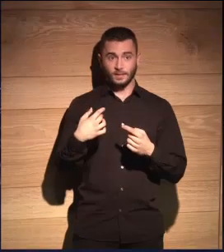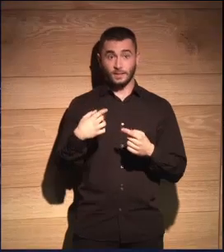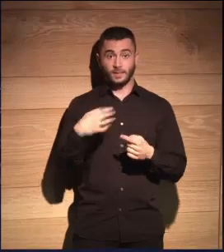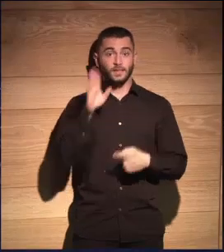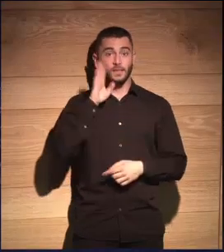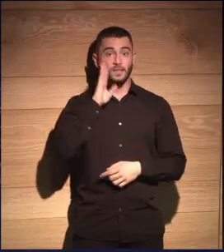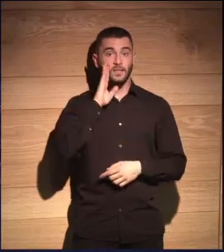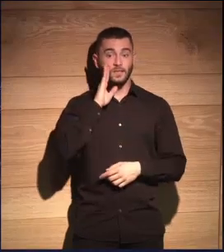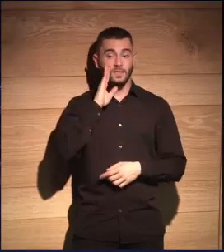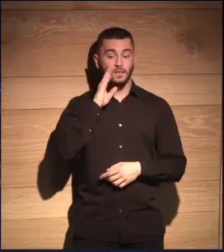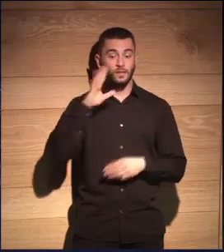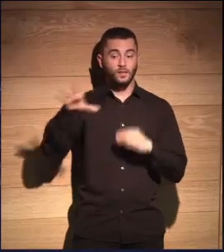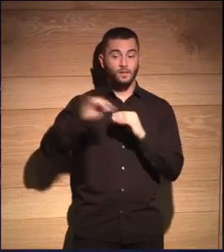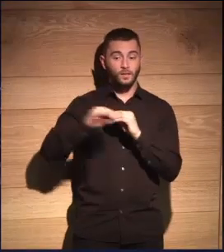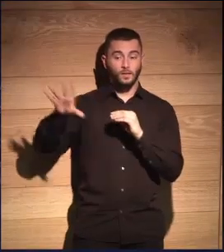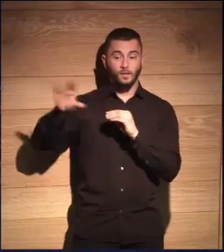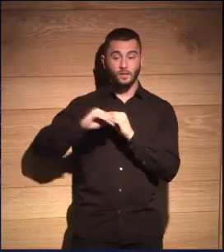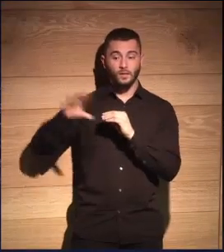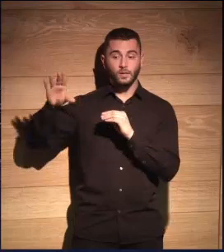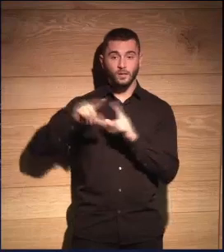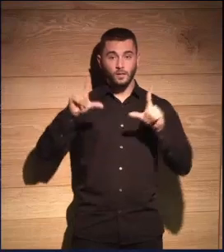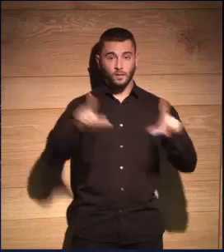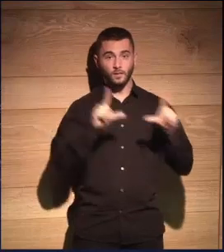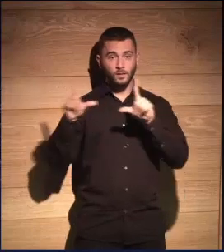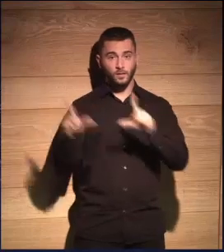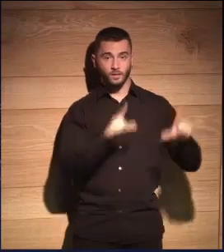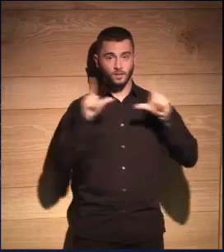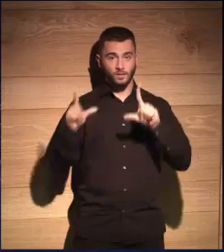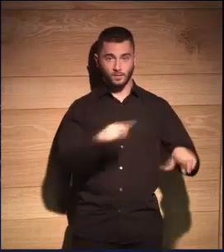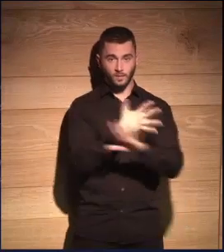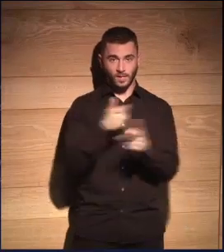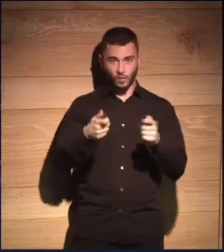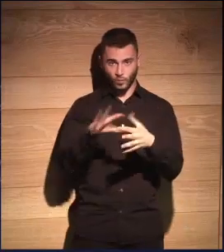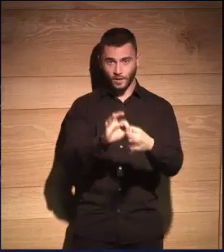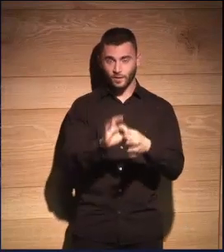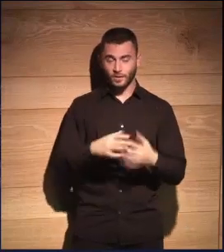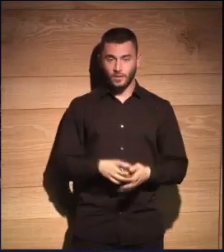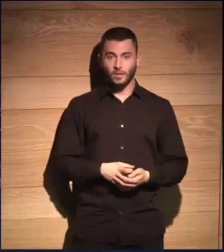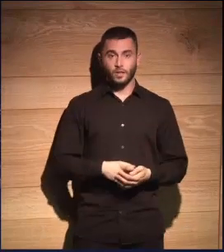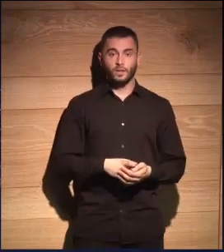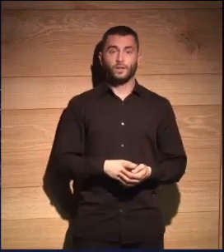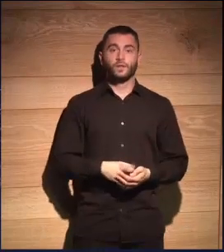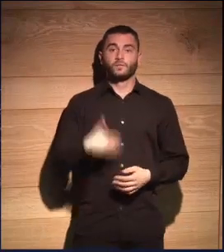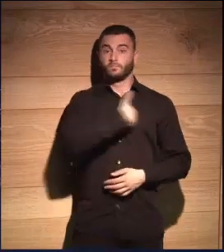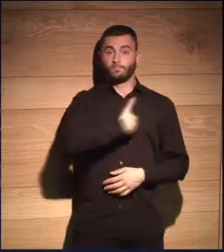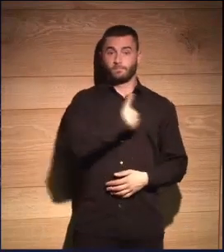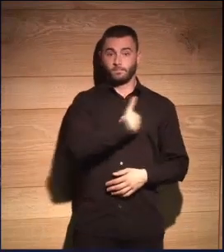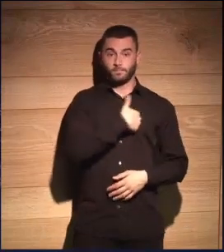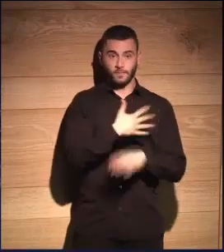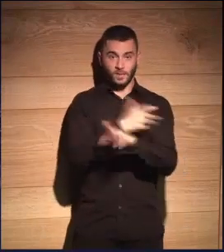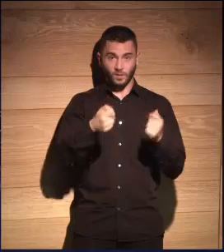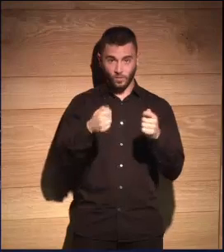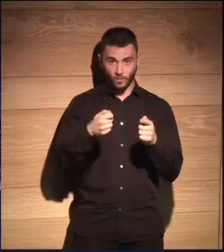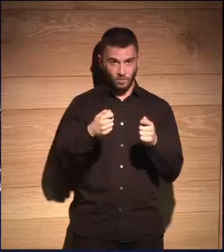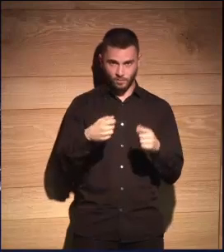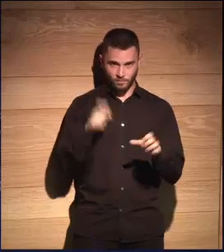pasajes que responden a la acción del juego, ¿no? Para todos los personajes importantes que intervienen en el juego, o todas las